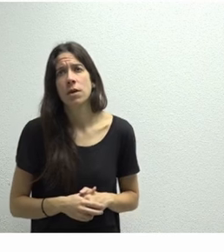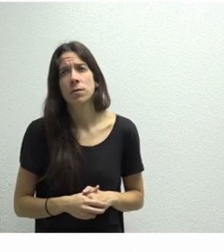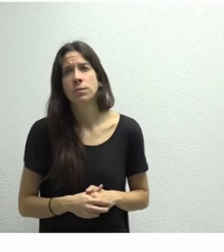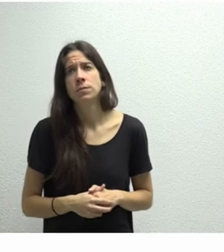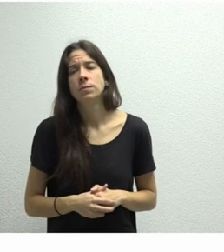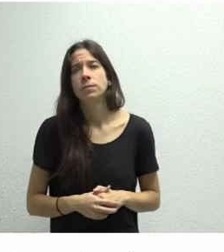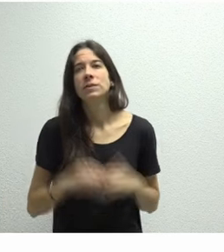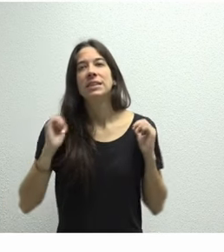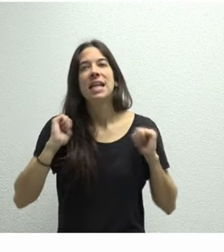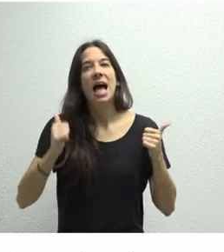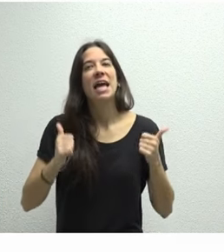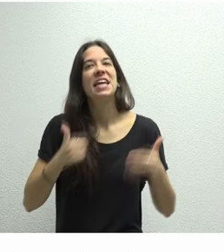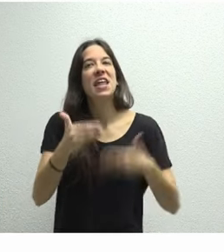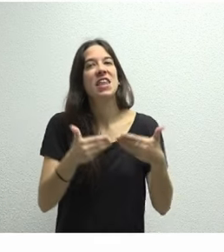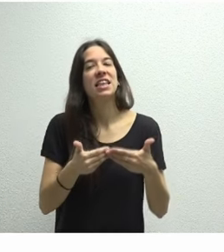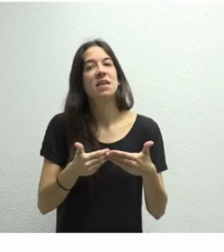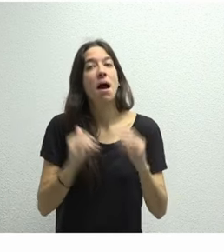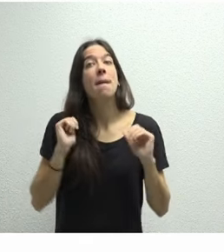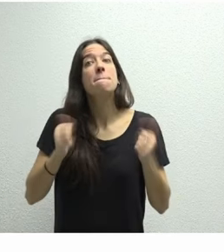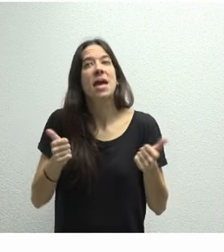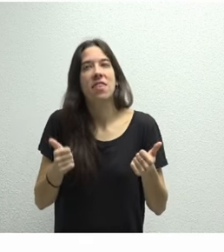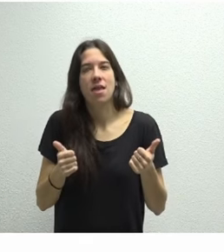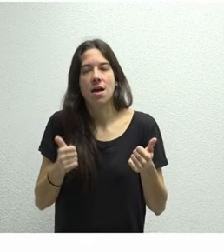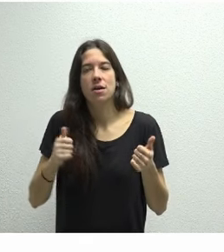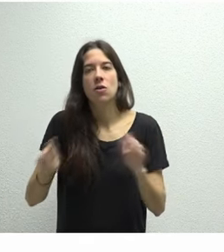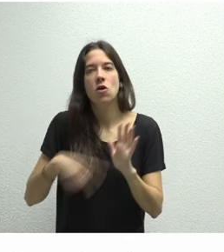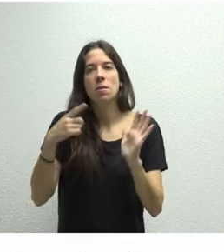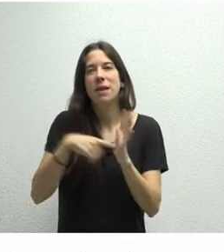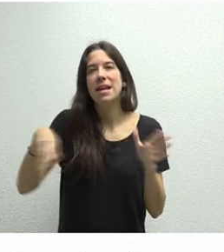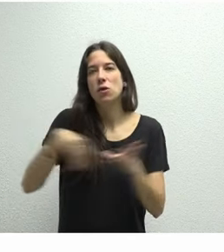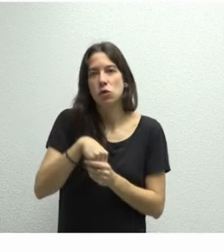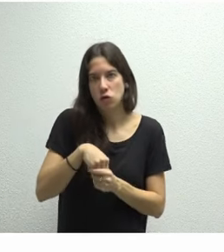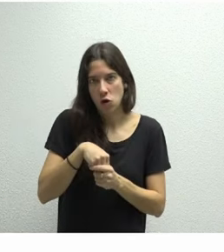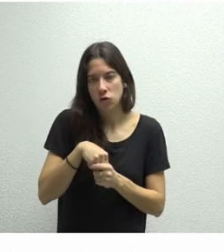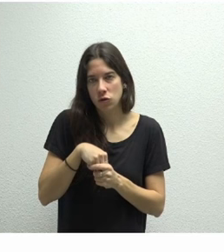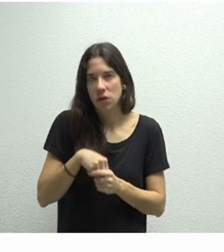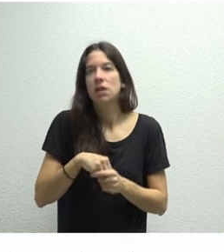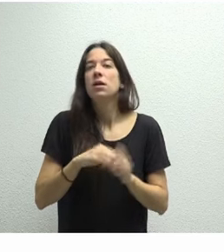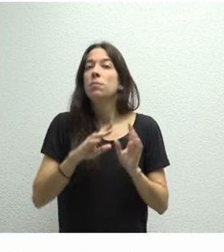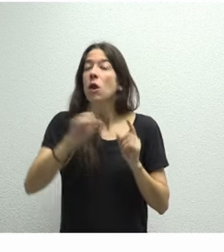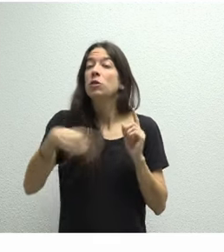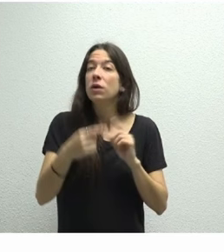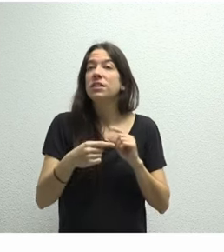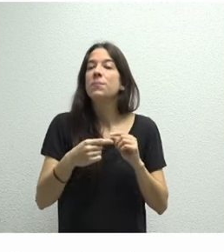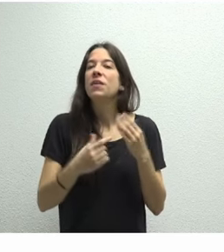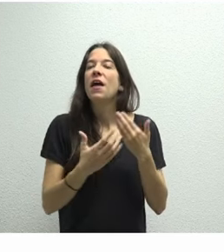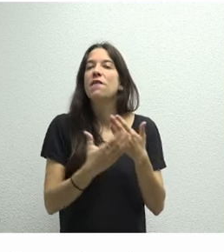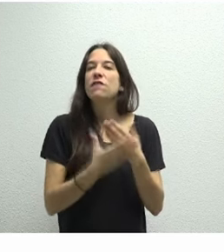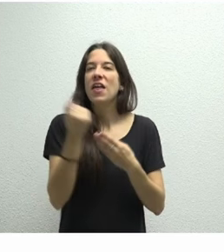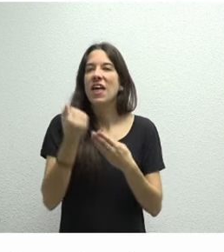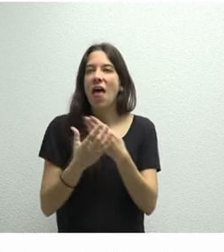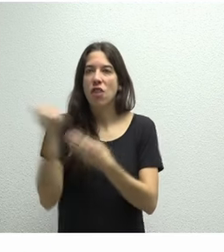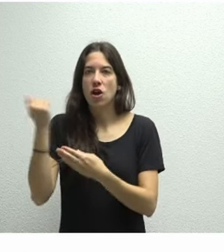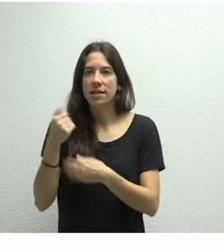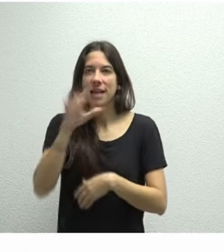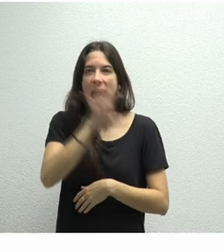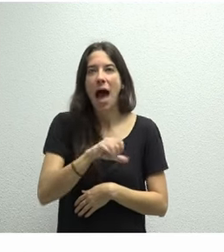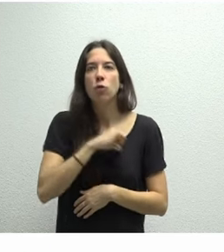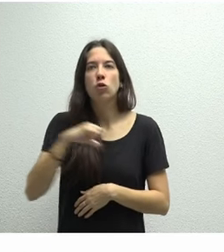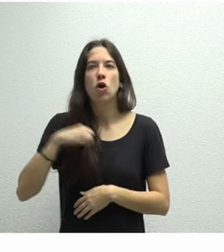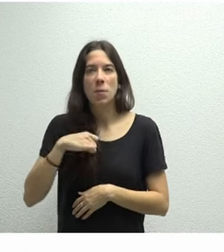iniciativa parte de plena inclusión no han sido las diferentes federaciones autonómicas de plena inclusión las que